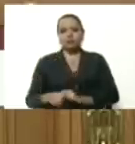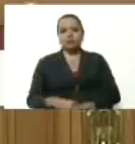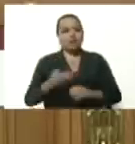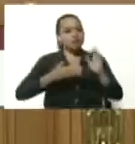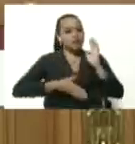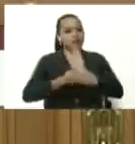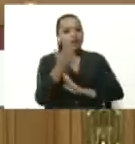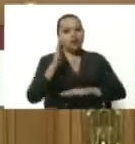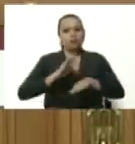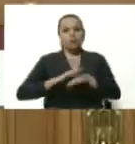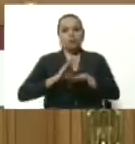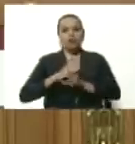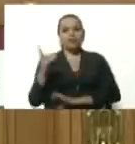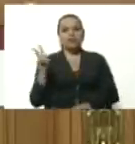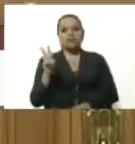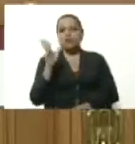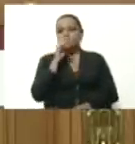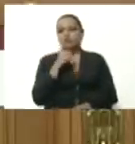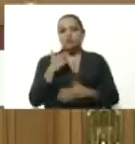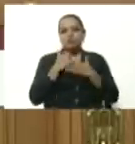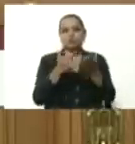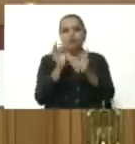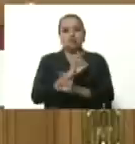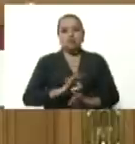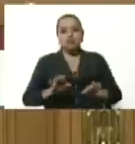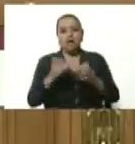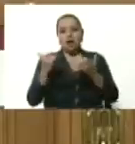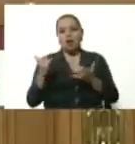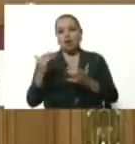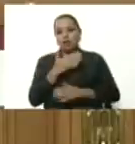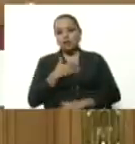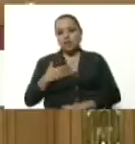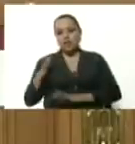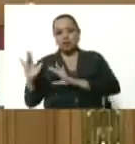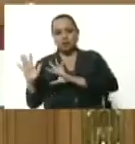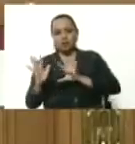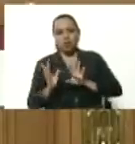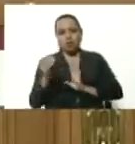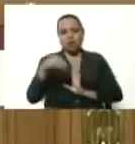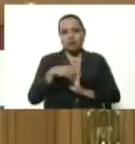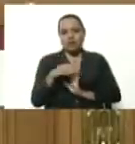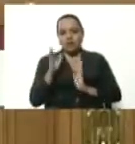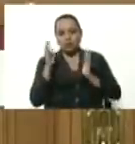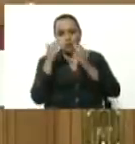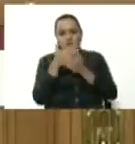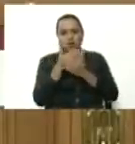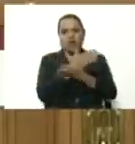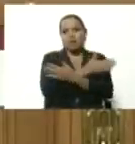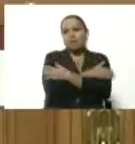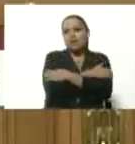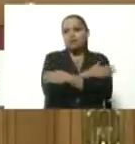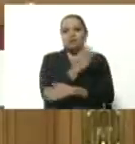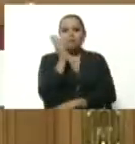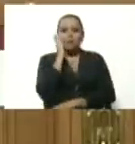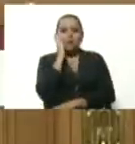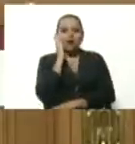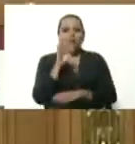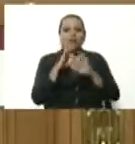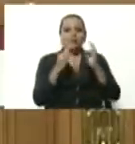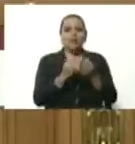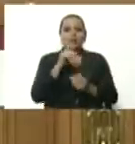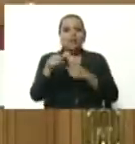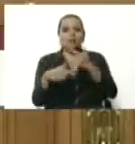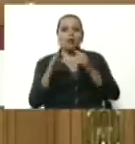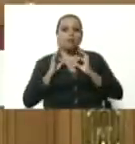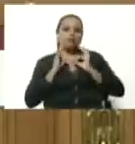fueron porque Venezuela no servía para nada. Y ahora vienen y quieren pasar por las trochas escondidos y llegan a su casa a abrazar a su mamá y a su mamá y los